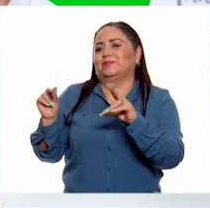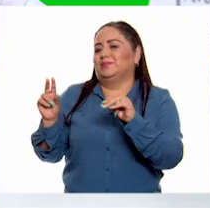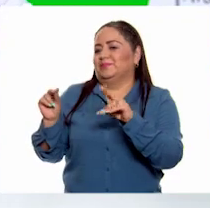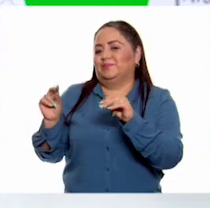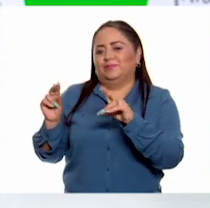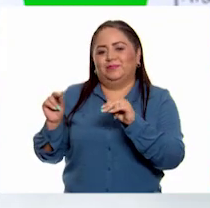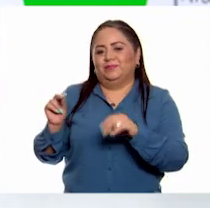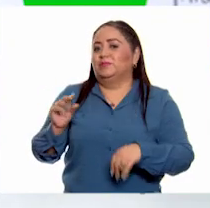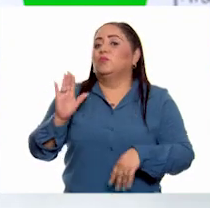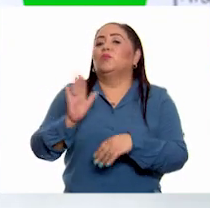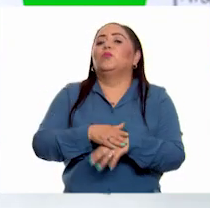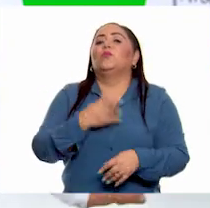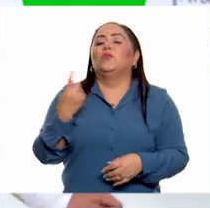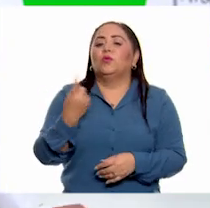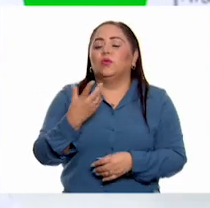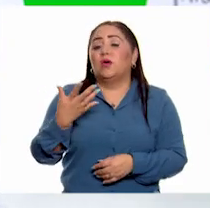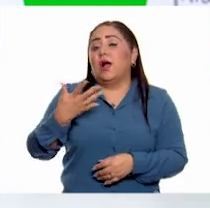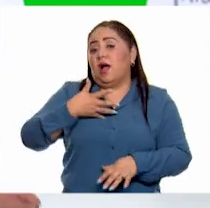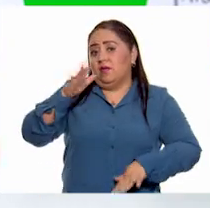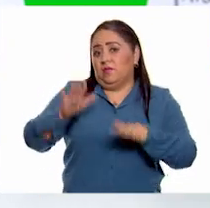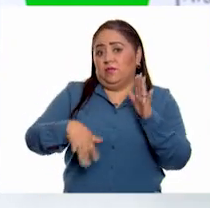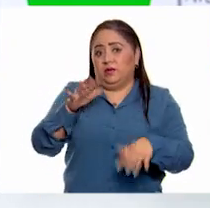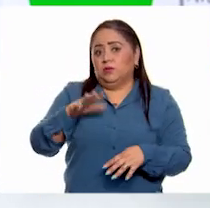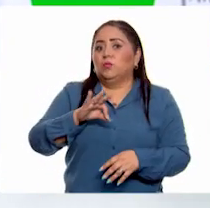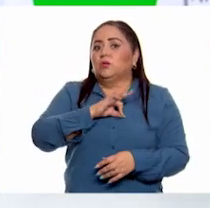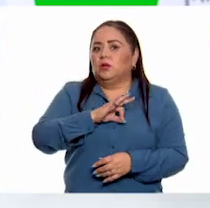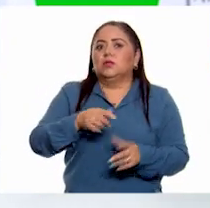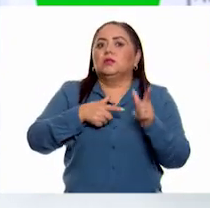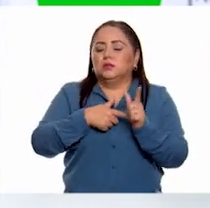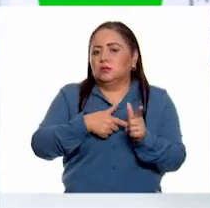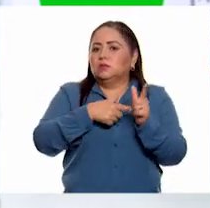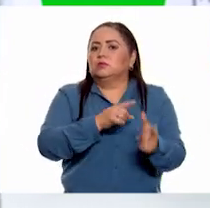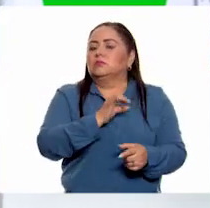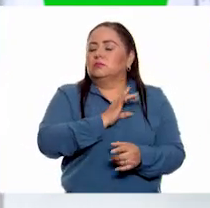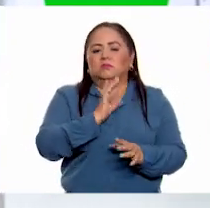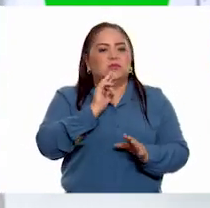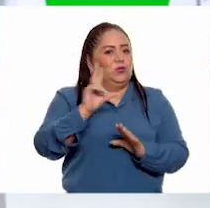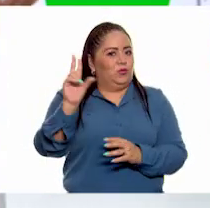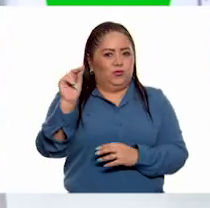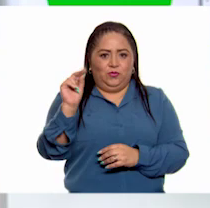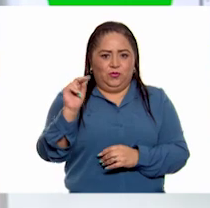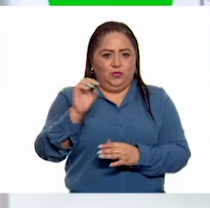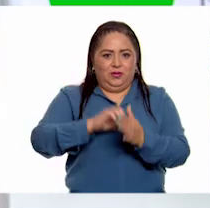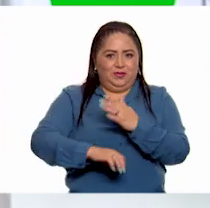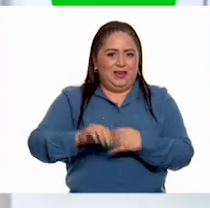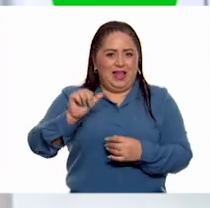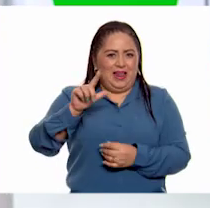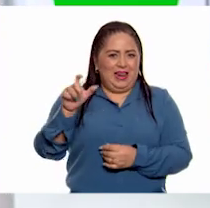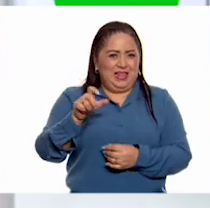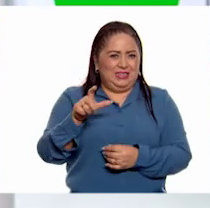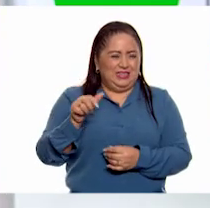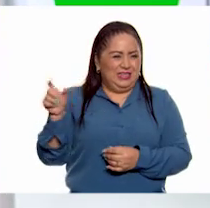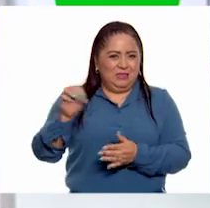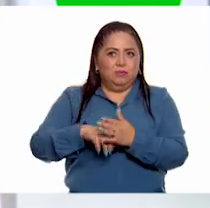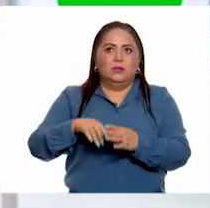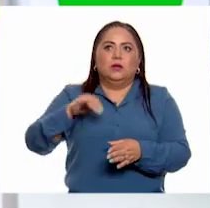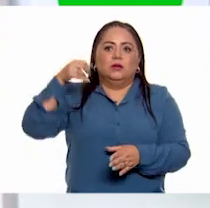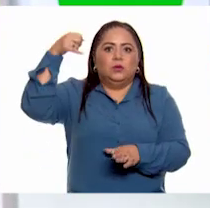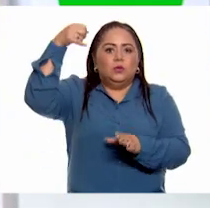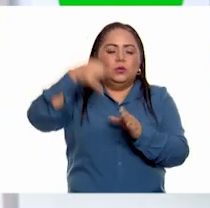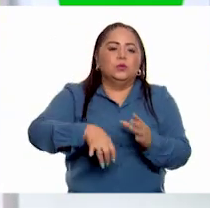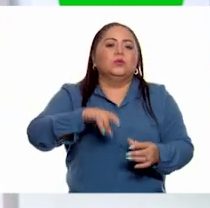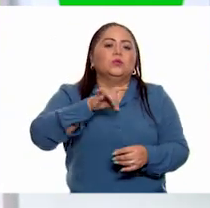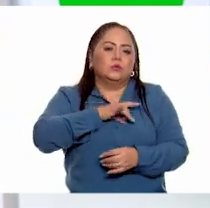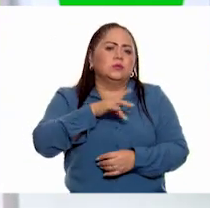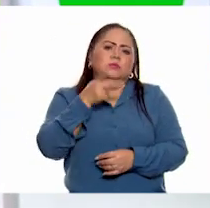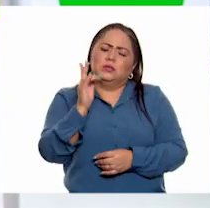Sohar, porque hay situaciones que nos pueden seguir provocando miedo, como Alexa con las alturas. Y